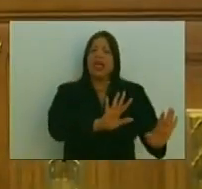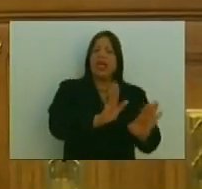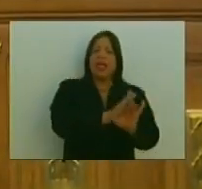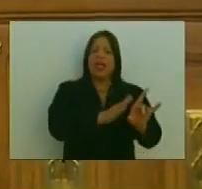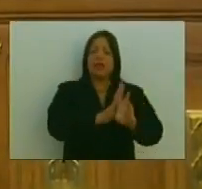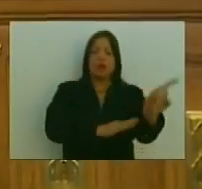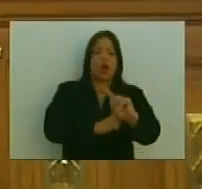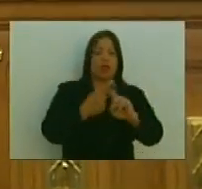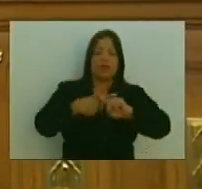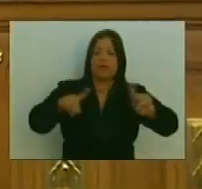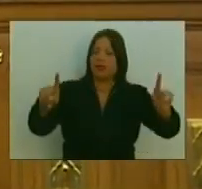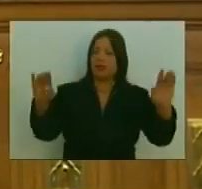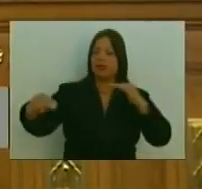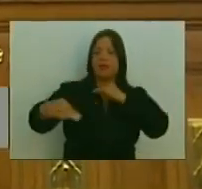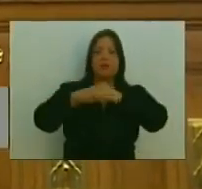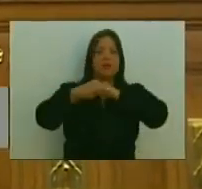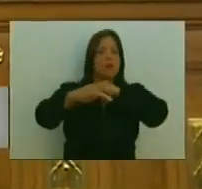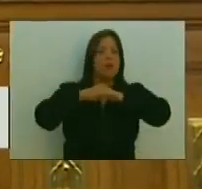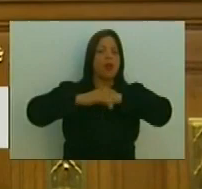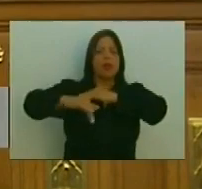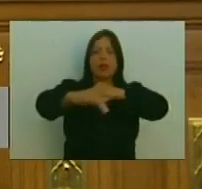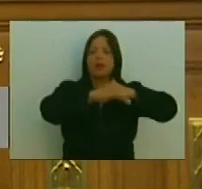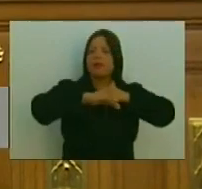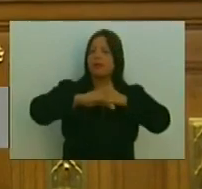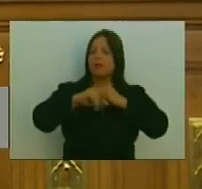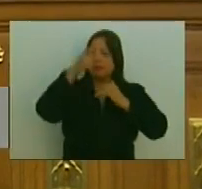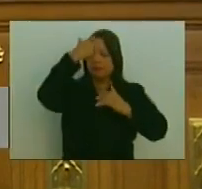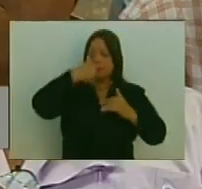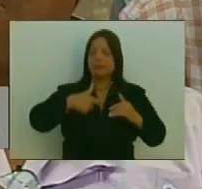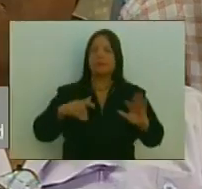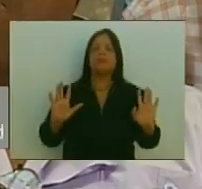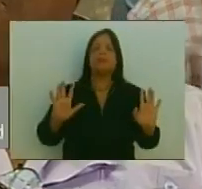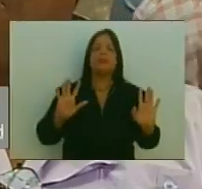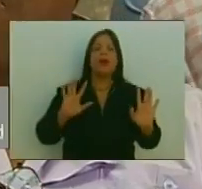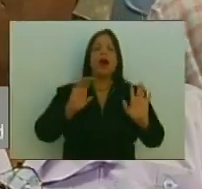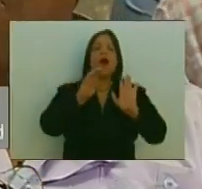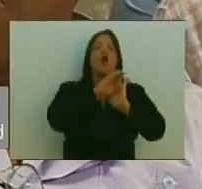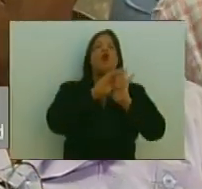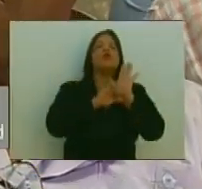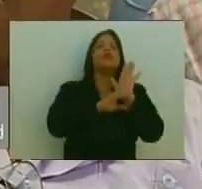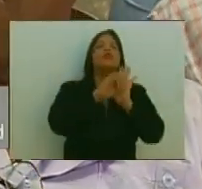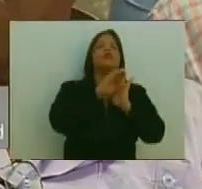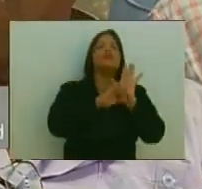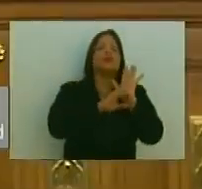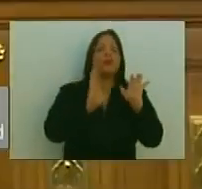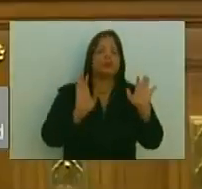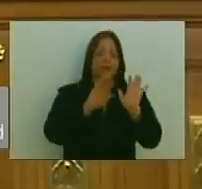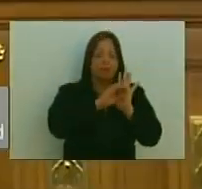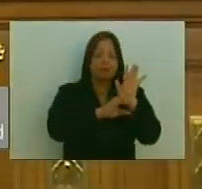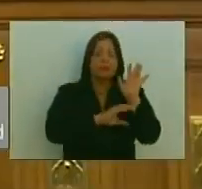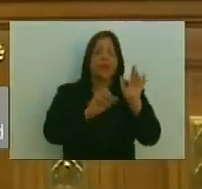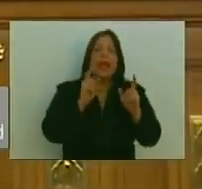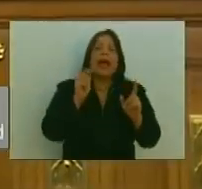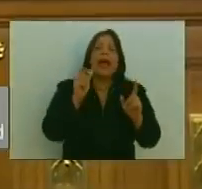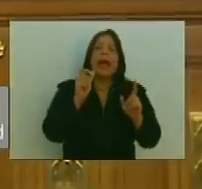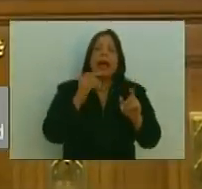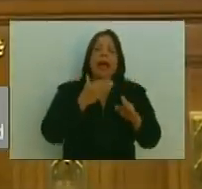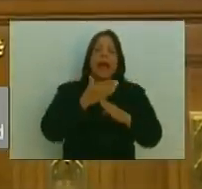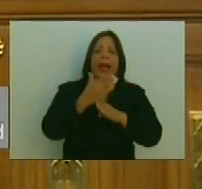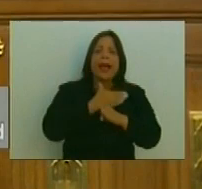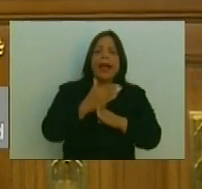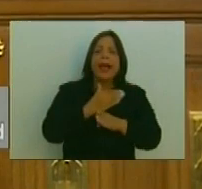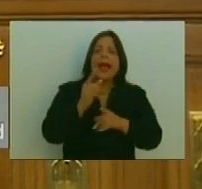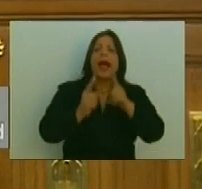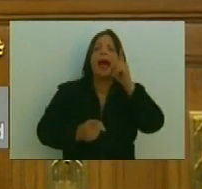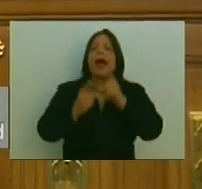somos diferentes. Somos simplemente seres humanos con una condición que nos limita la interacción con el